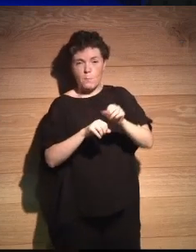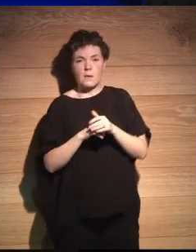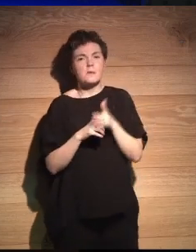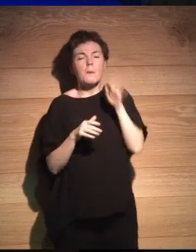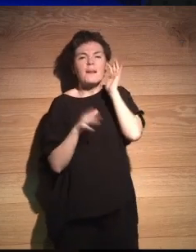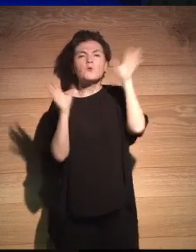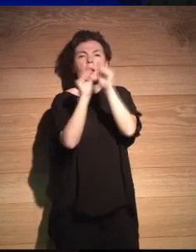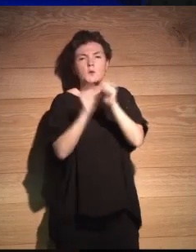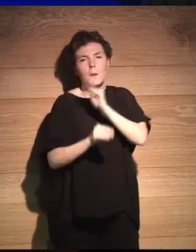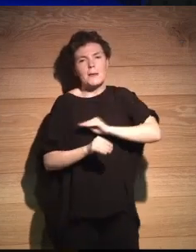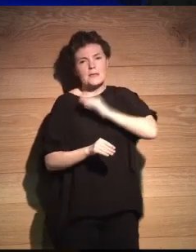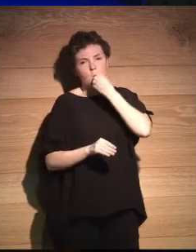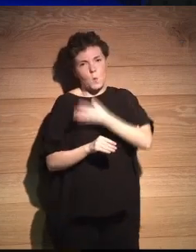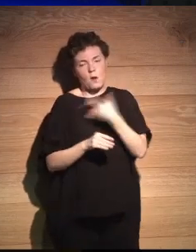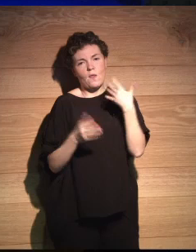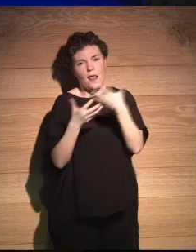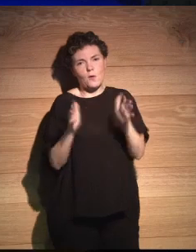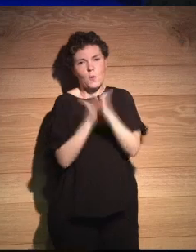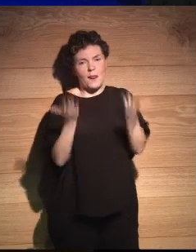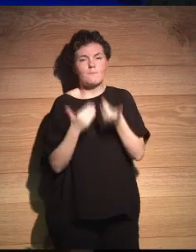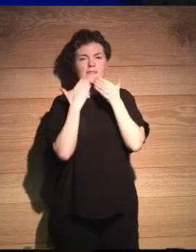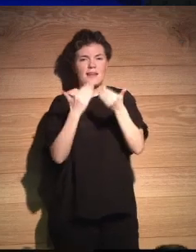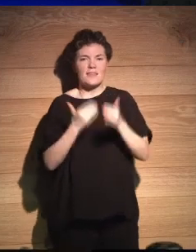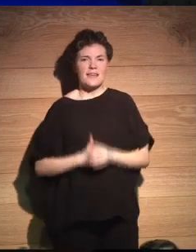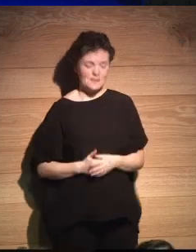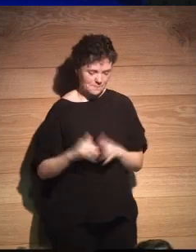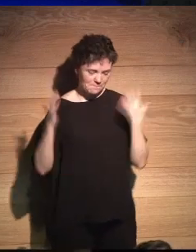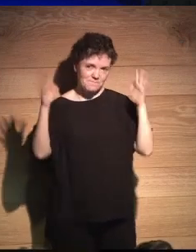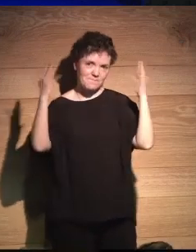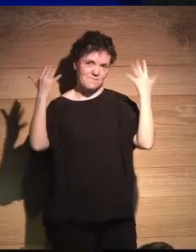un resumen bastante bueno de la novela. Pues muchas gracias.